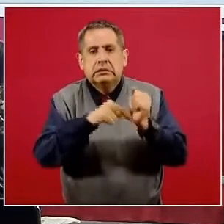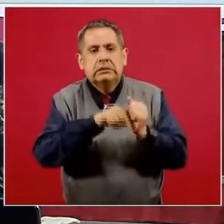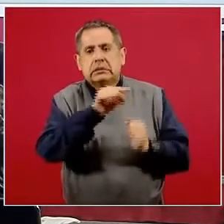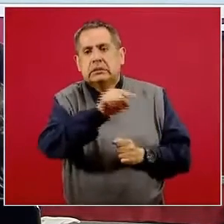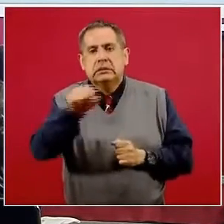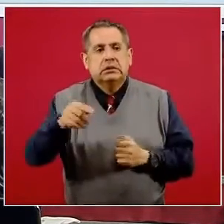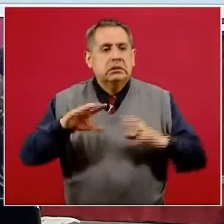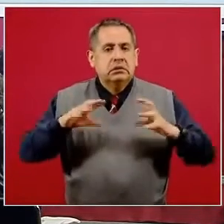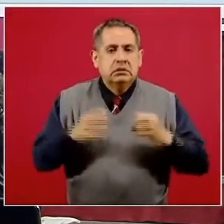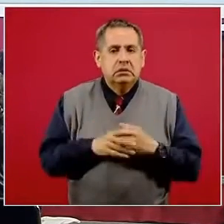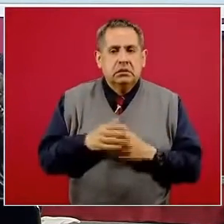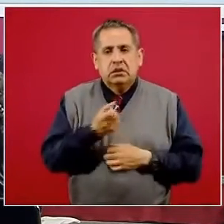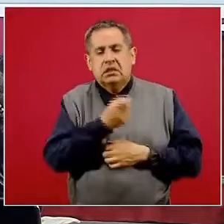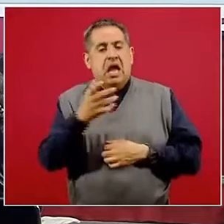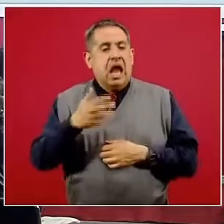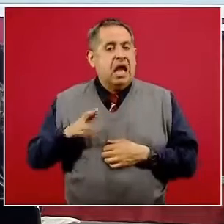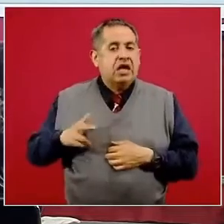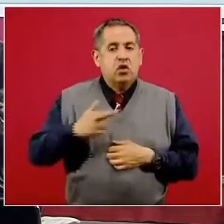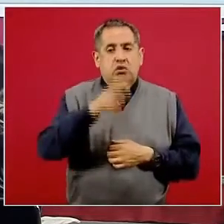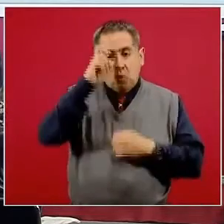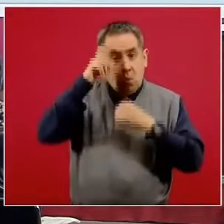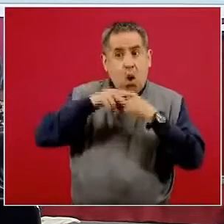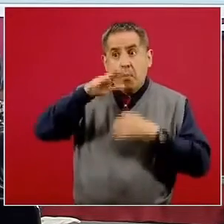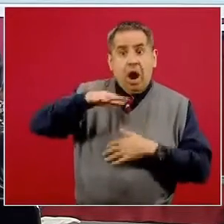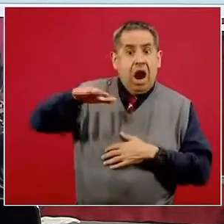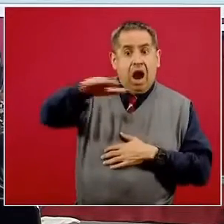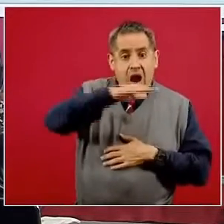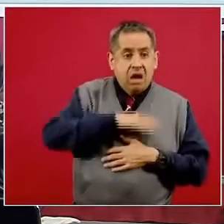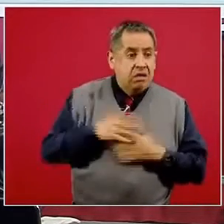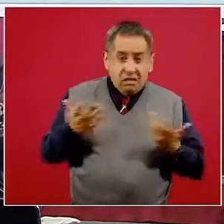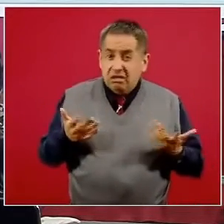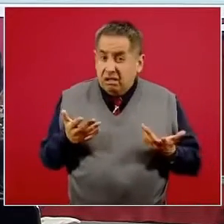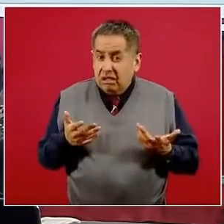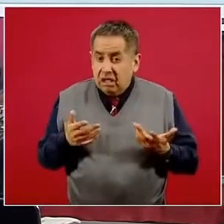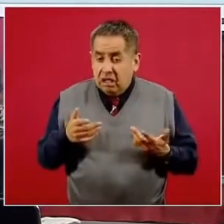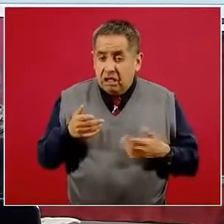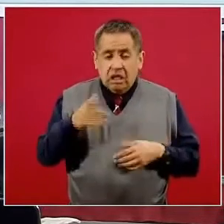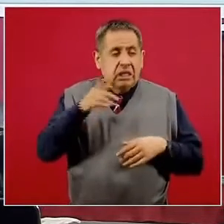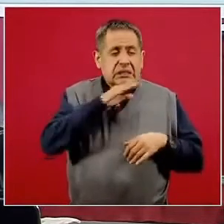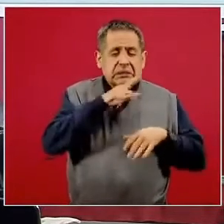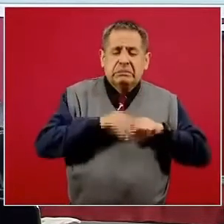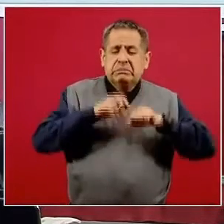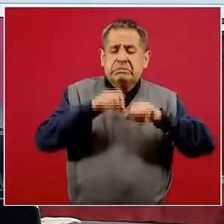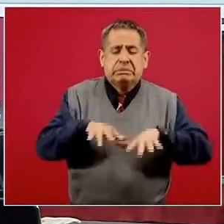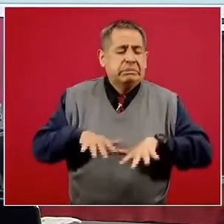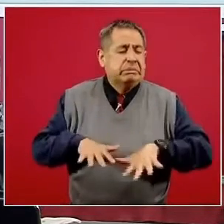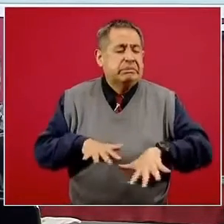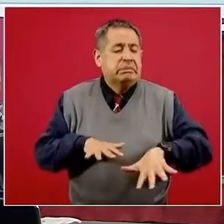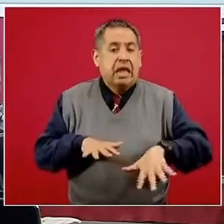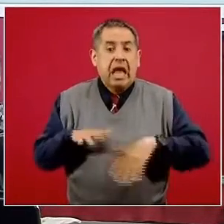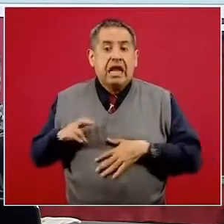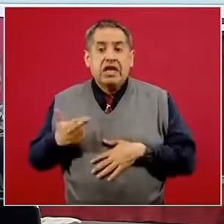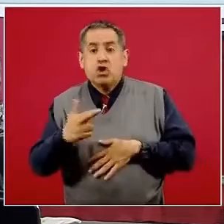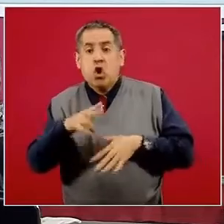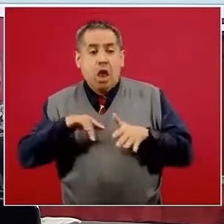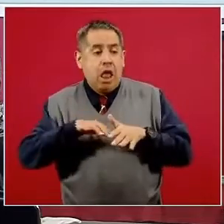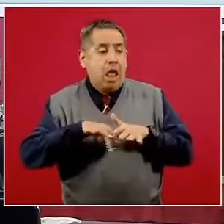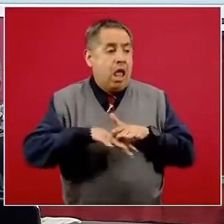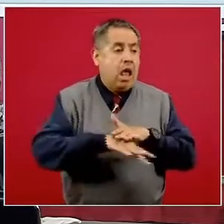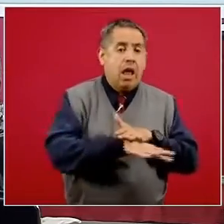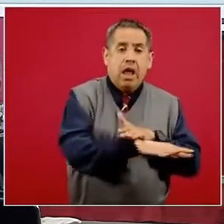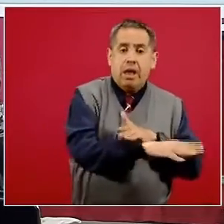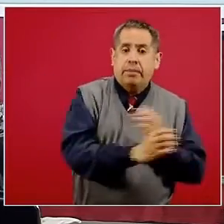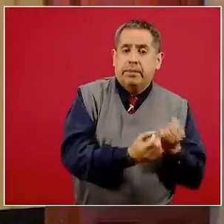en 29 ríos de la Unión Europea, es decir, estos agrotóxicos han llegado al ambiente y es sumamente difícil sacarlos de